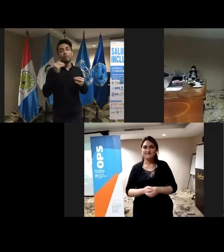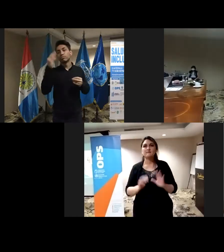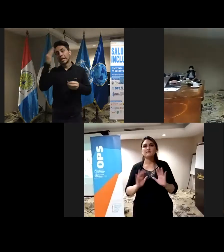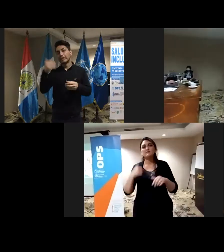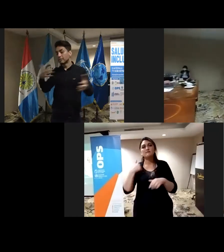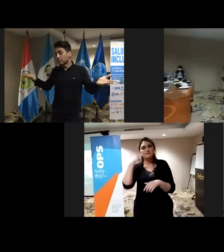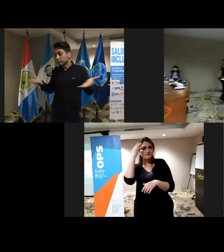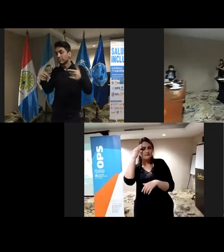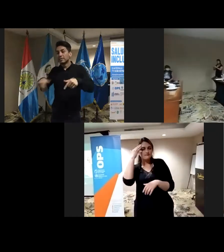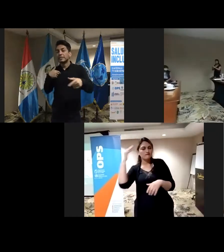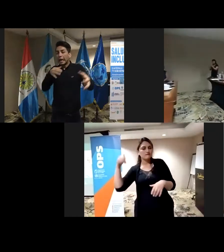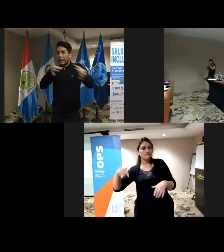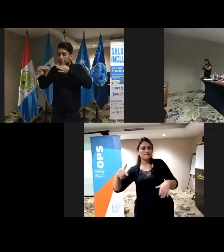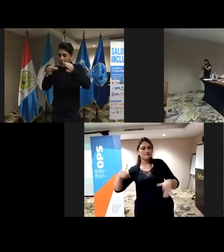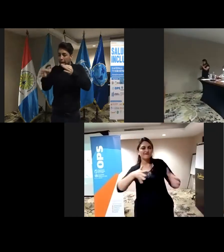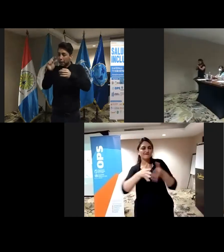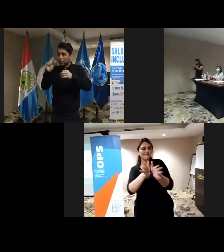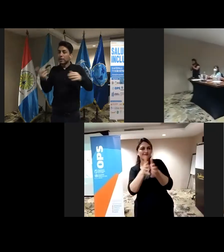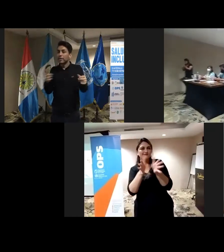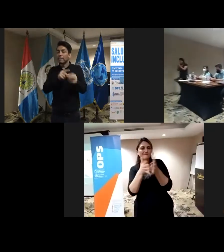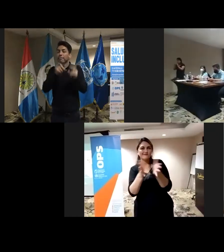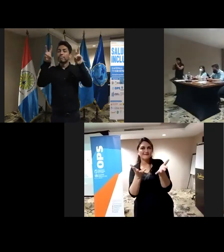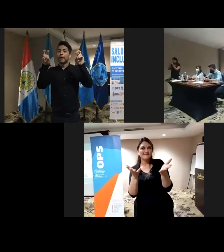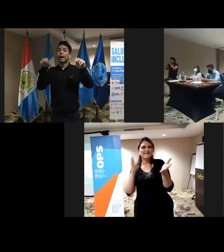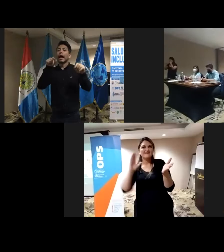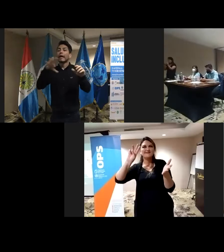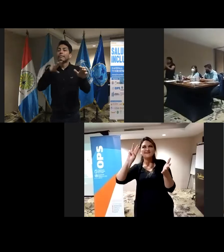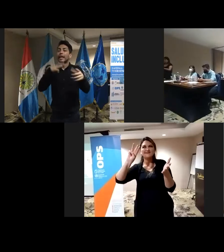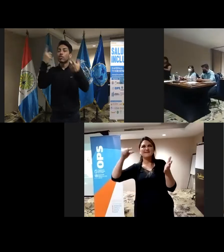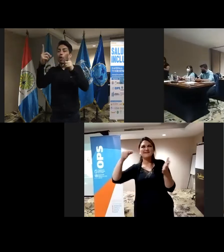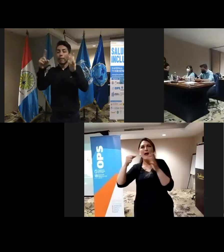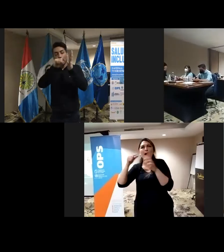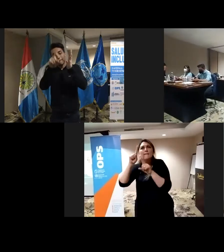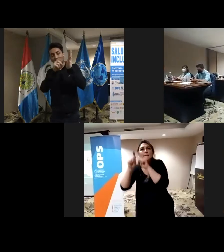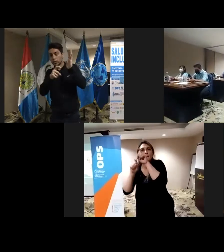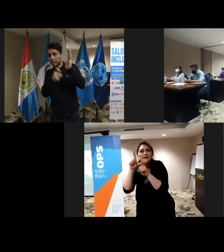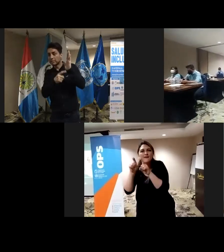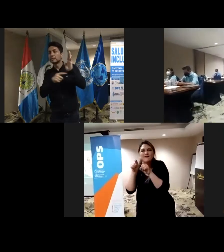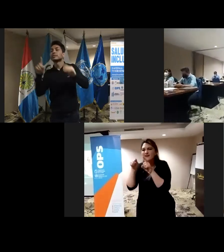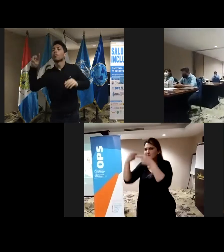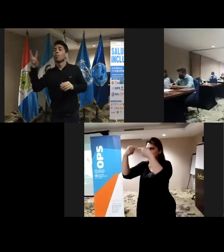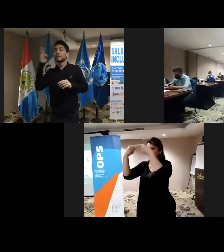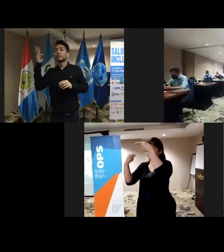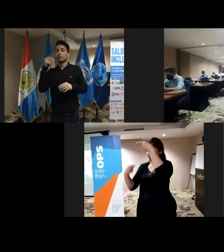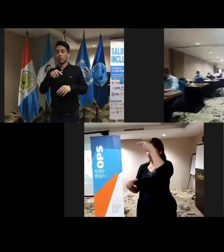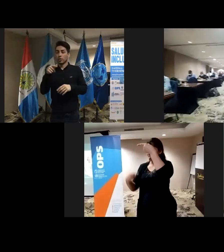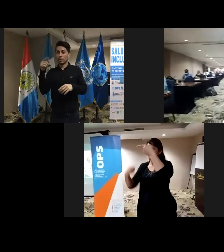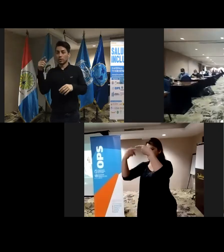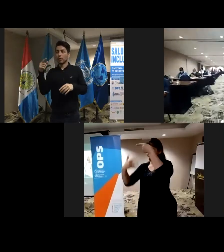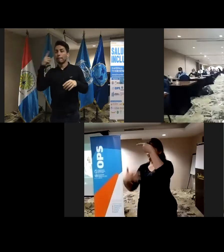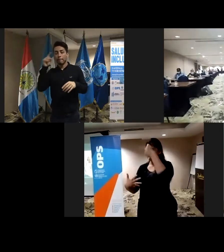de explicar un poco el tema de las preguntas del Washington Group a todas las organizaciones y agencias